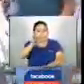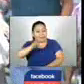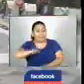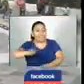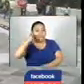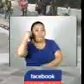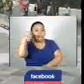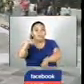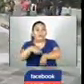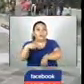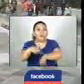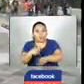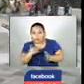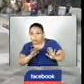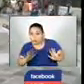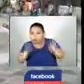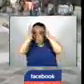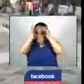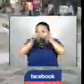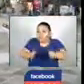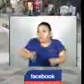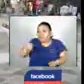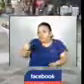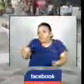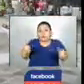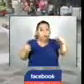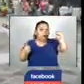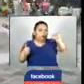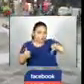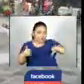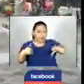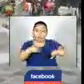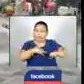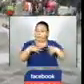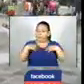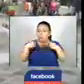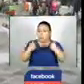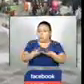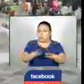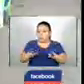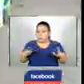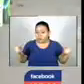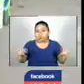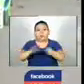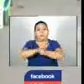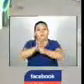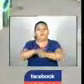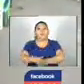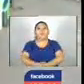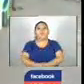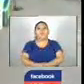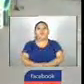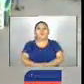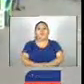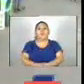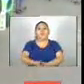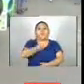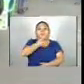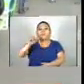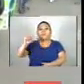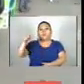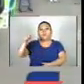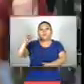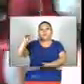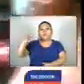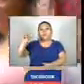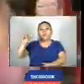claves para ver si la medida recién adoptada por las autoridades sanitarias es eficaz para reducir el contagio. Inmar Batres,